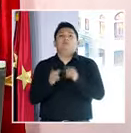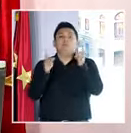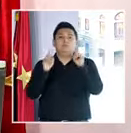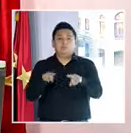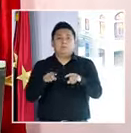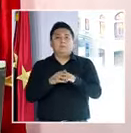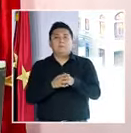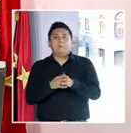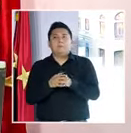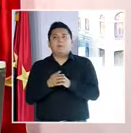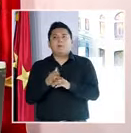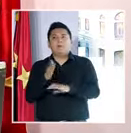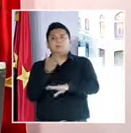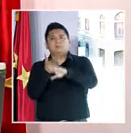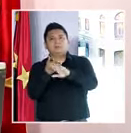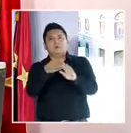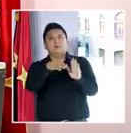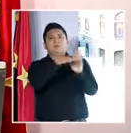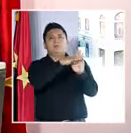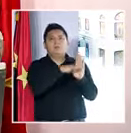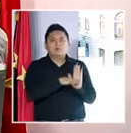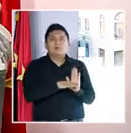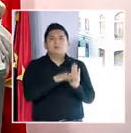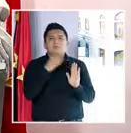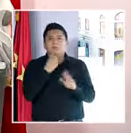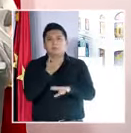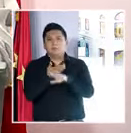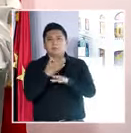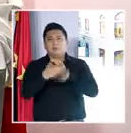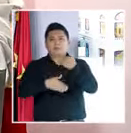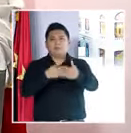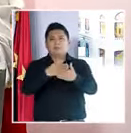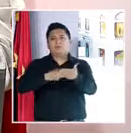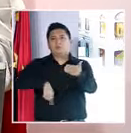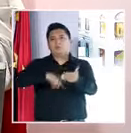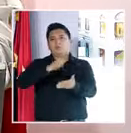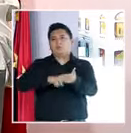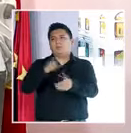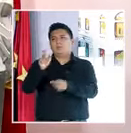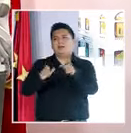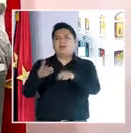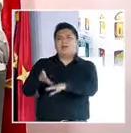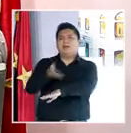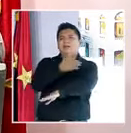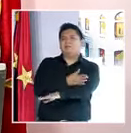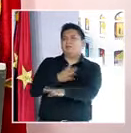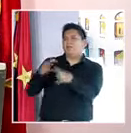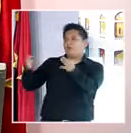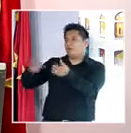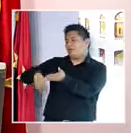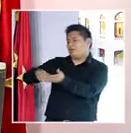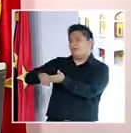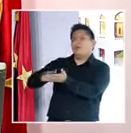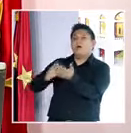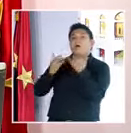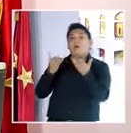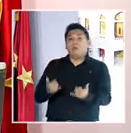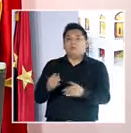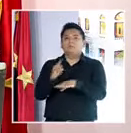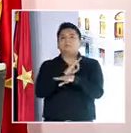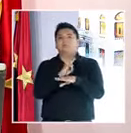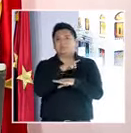Más de la implementación de los pliegos tipo en cada uno de los procesos de contratación en la administración pública. Lo que ha